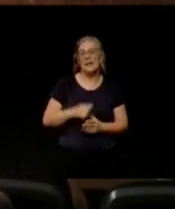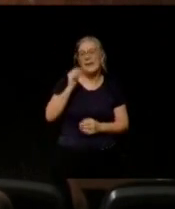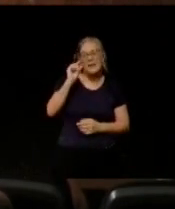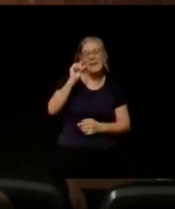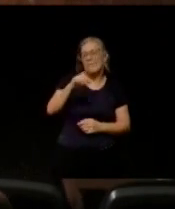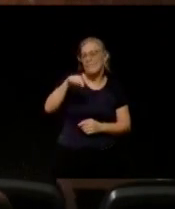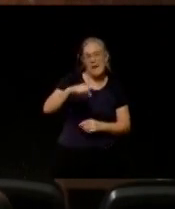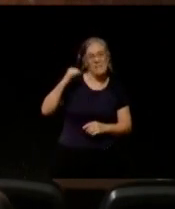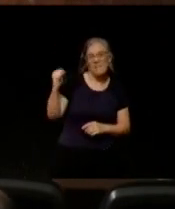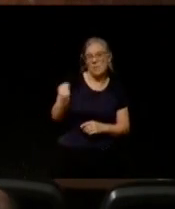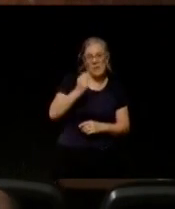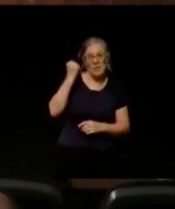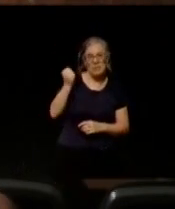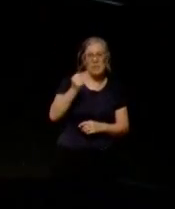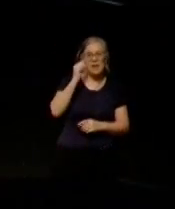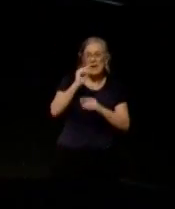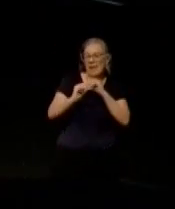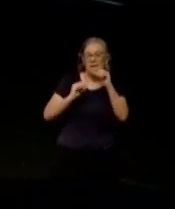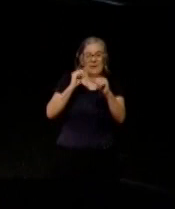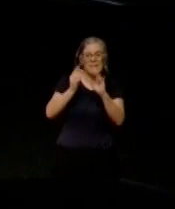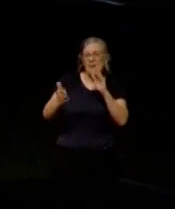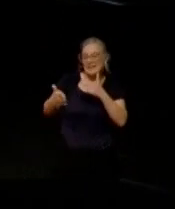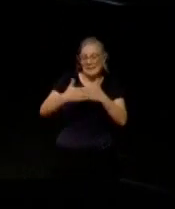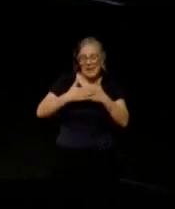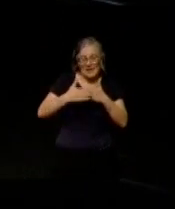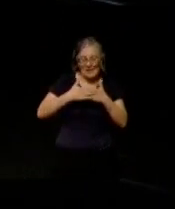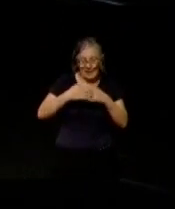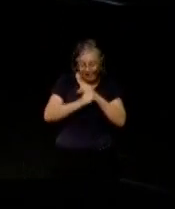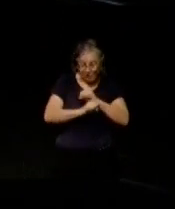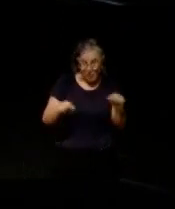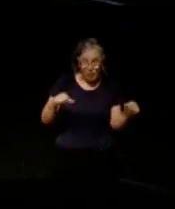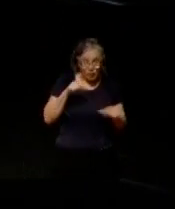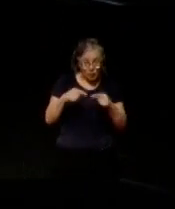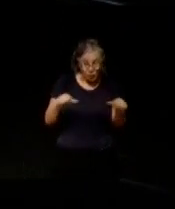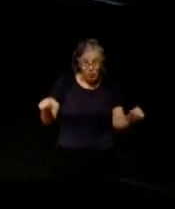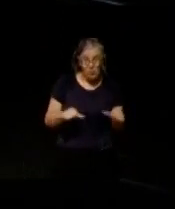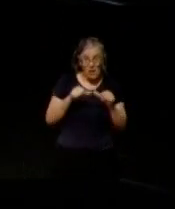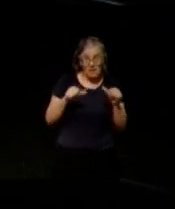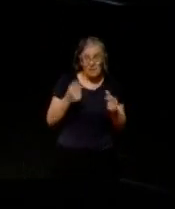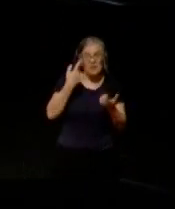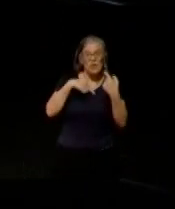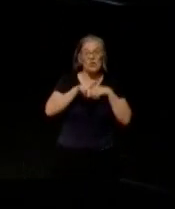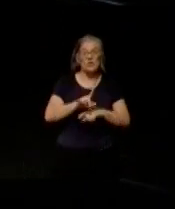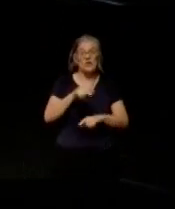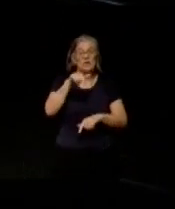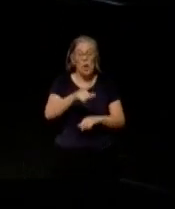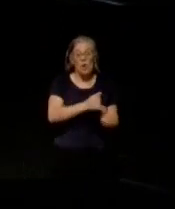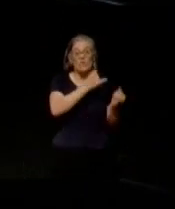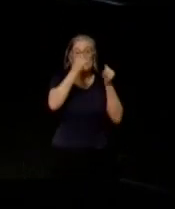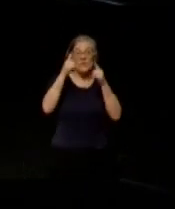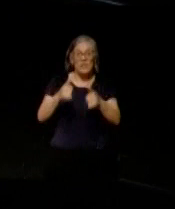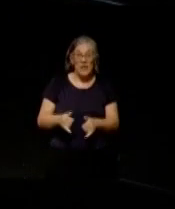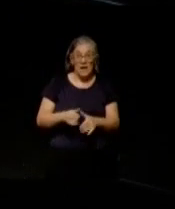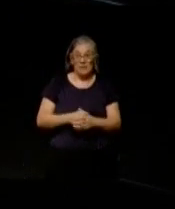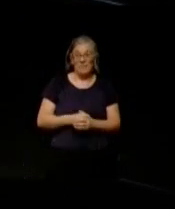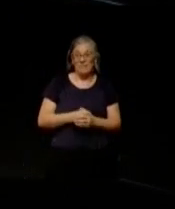barco. Y bueno, yo trato de darle una mano en eso. Claro, ¿no? Porque cuando lo llamé hace 3-4 semanas, le dije, Roberto, me tenés que dar una mano con esto, porque hay un contenido